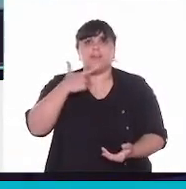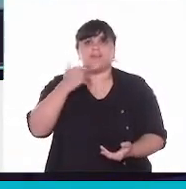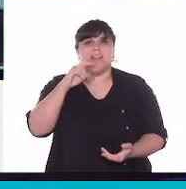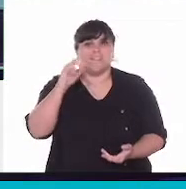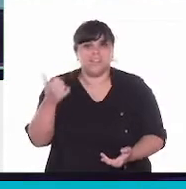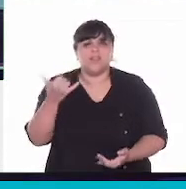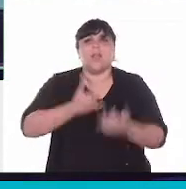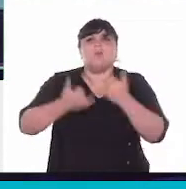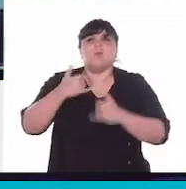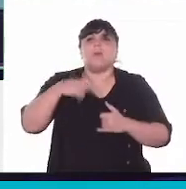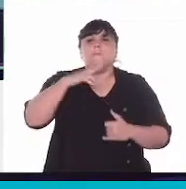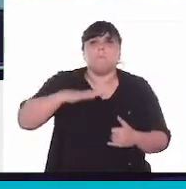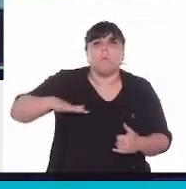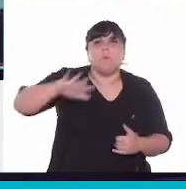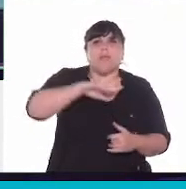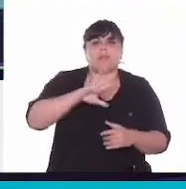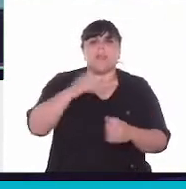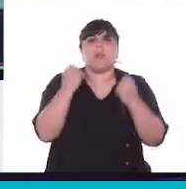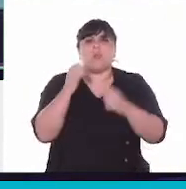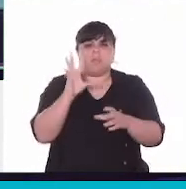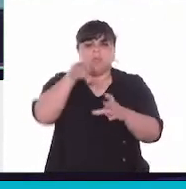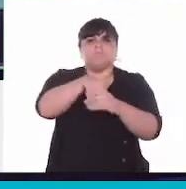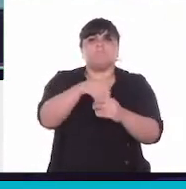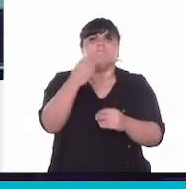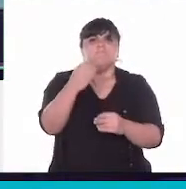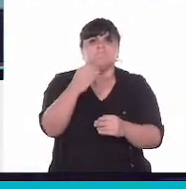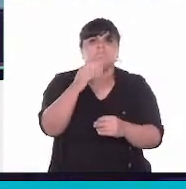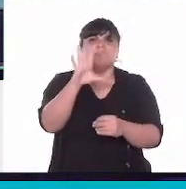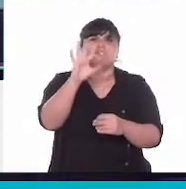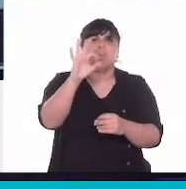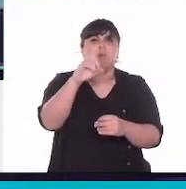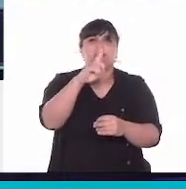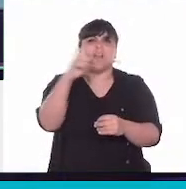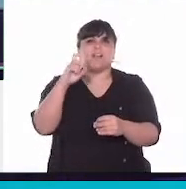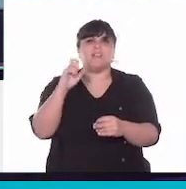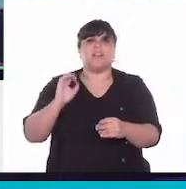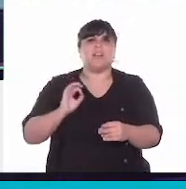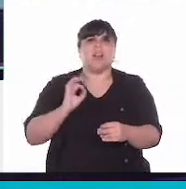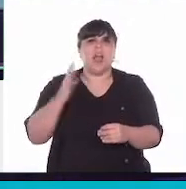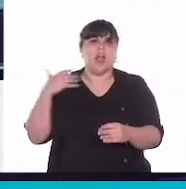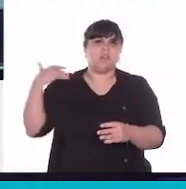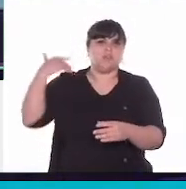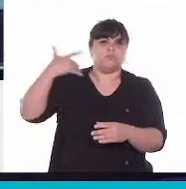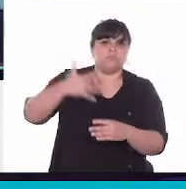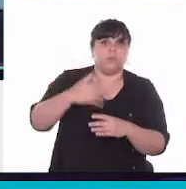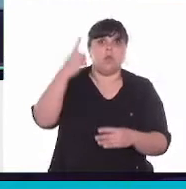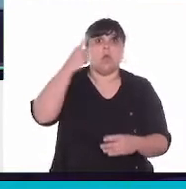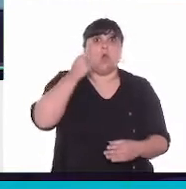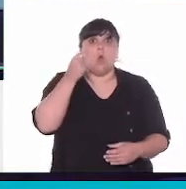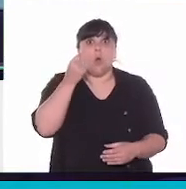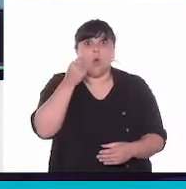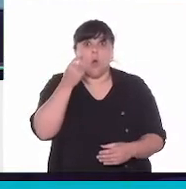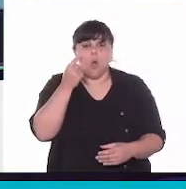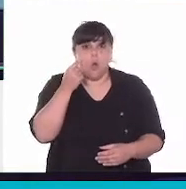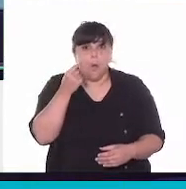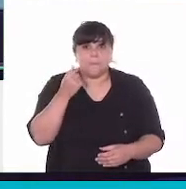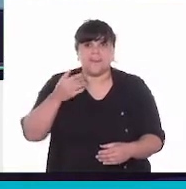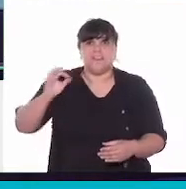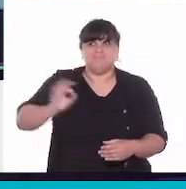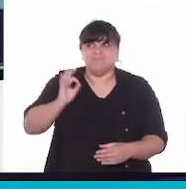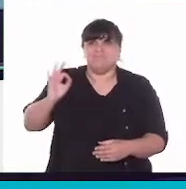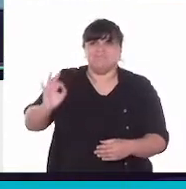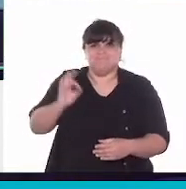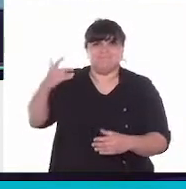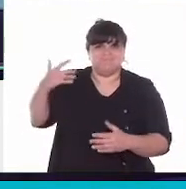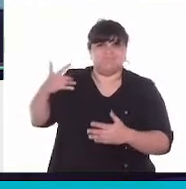nos integramos a la economía desde hace 50 a 100 años los hombres han trabajado por cientos y cientos de años por lo que